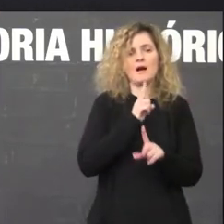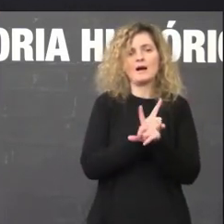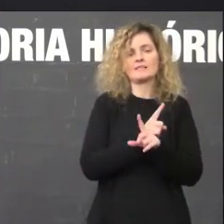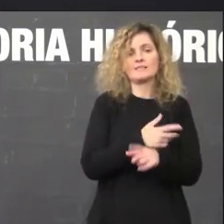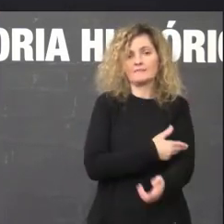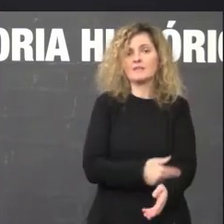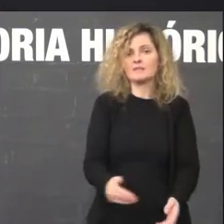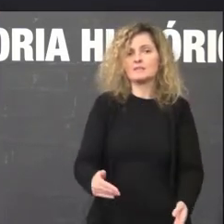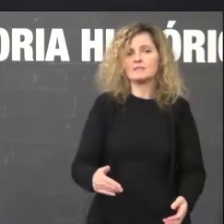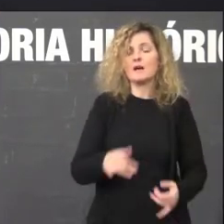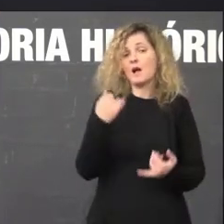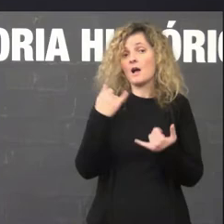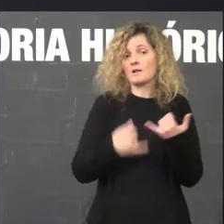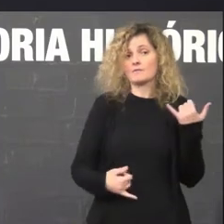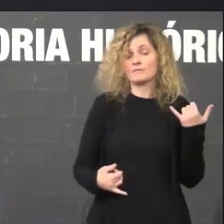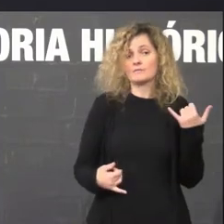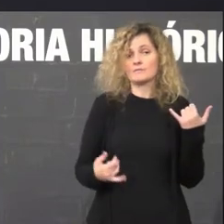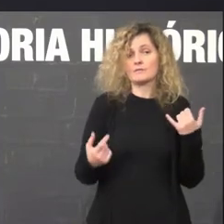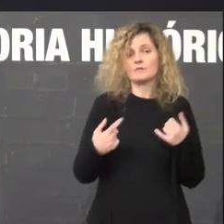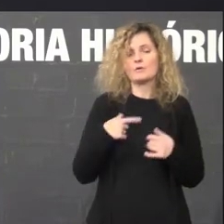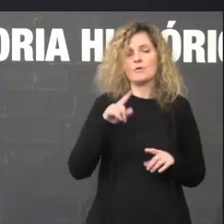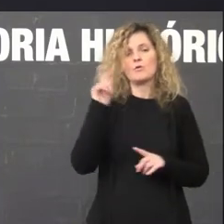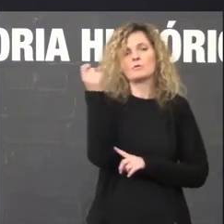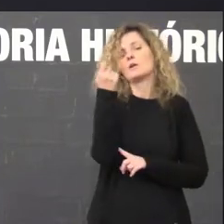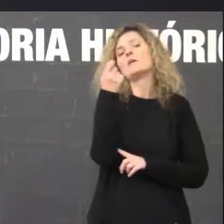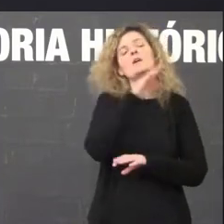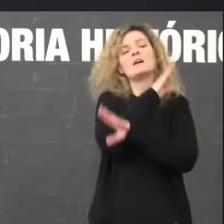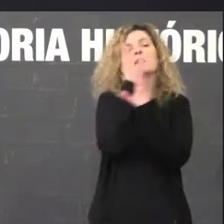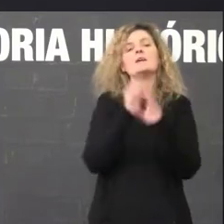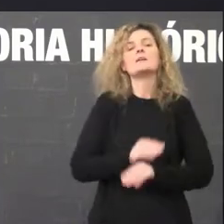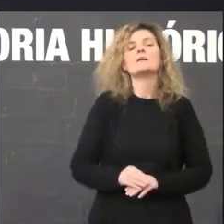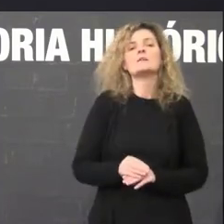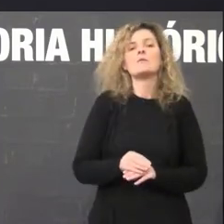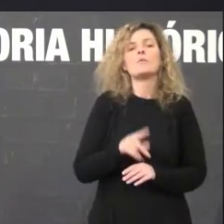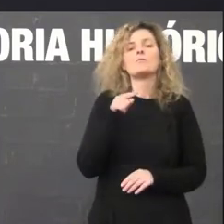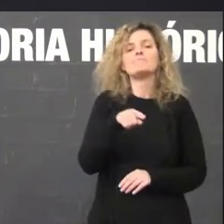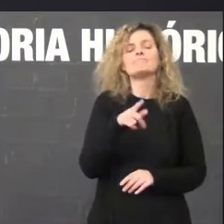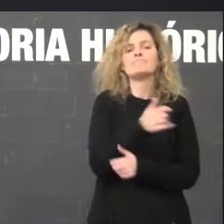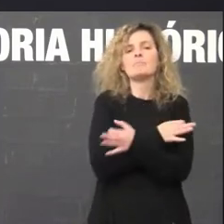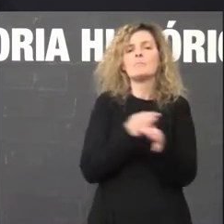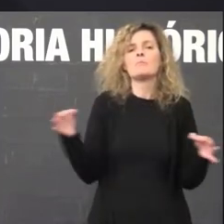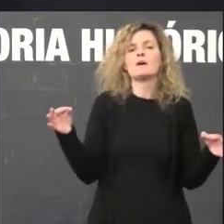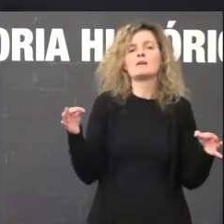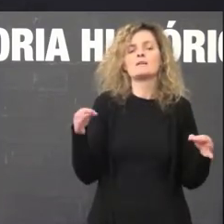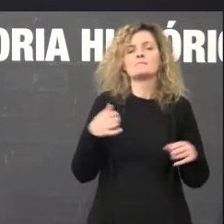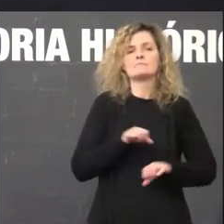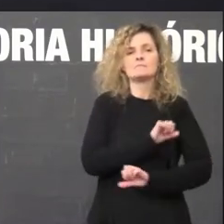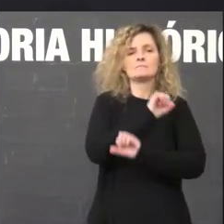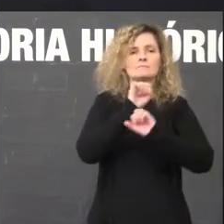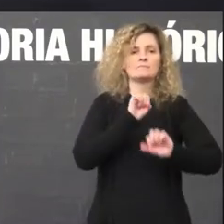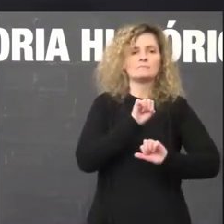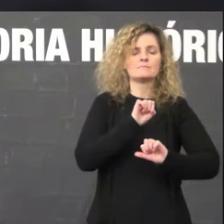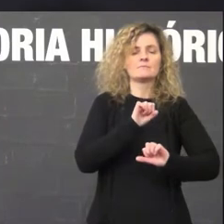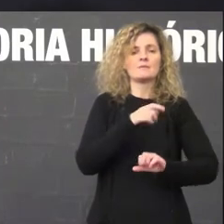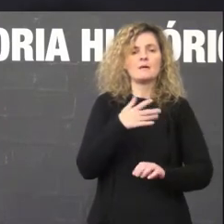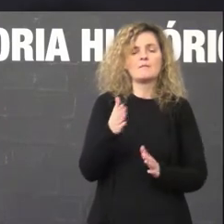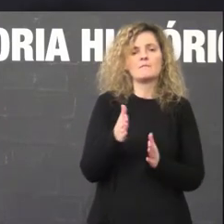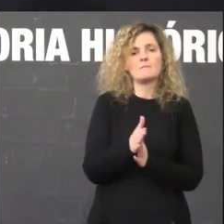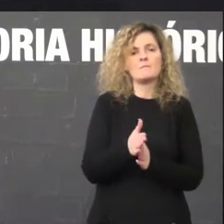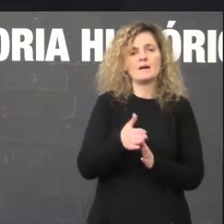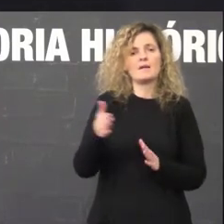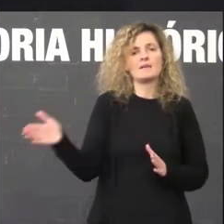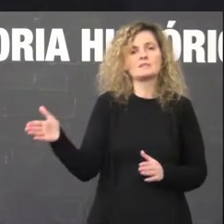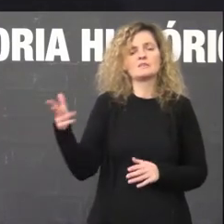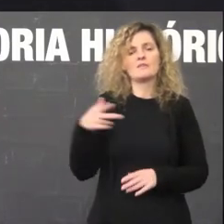antifranquista, que ao final só tuvo como resultado ser o perfecto blindaxe para a dereita